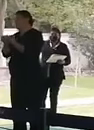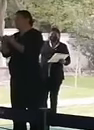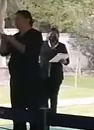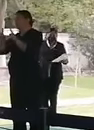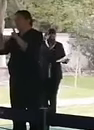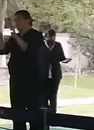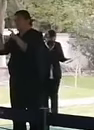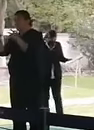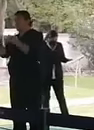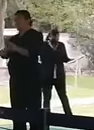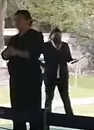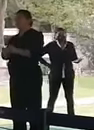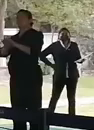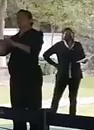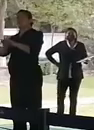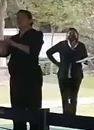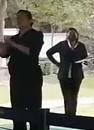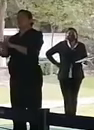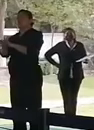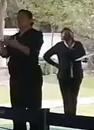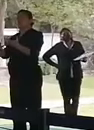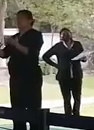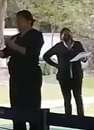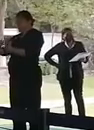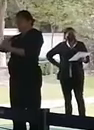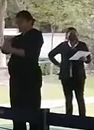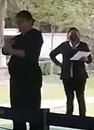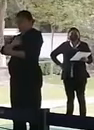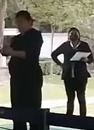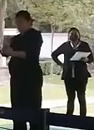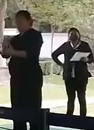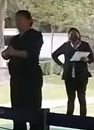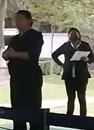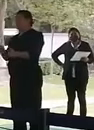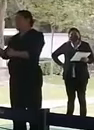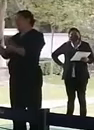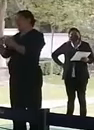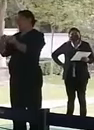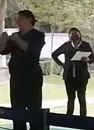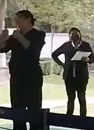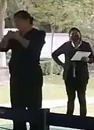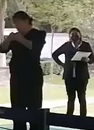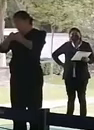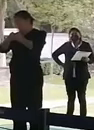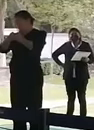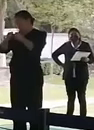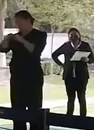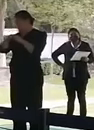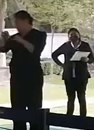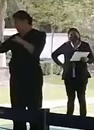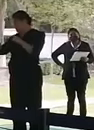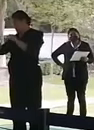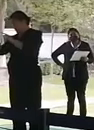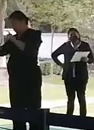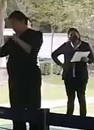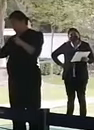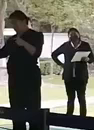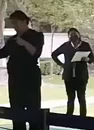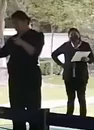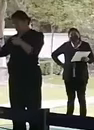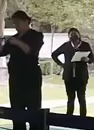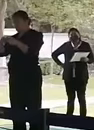trabajar de manera integrada tanto la embajada como nosotros, y que haya esa